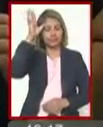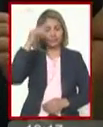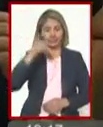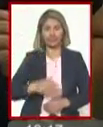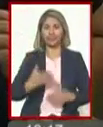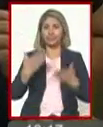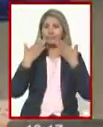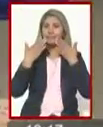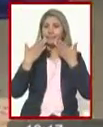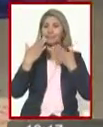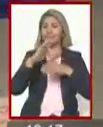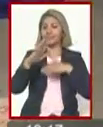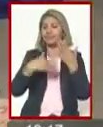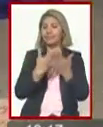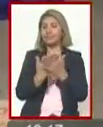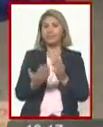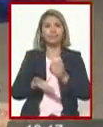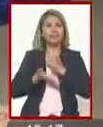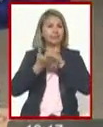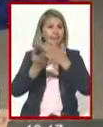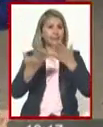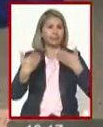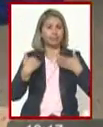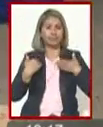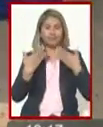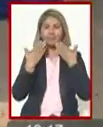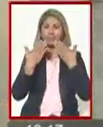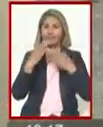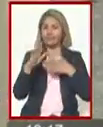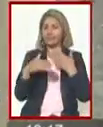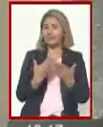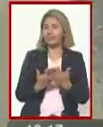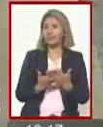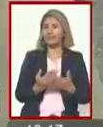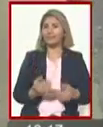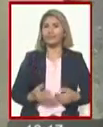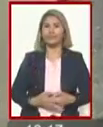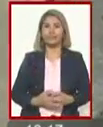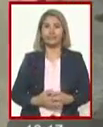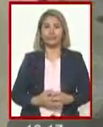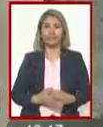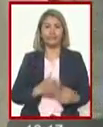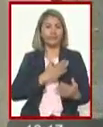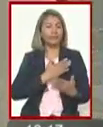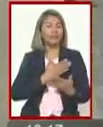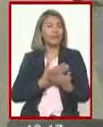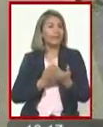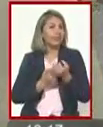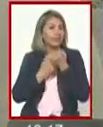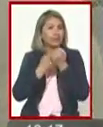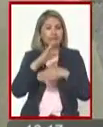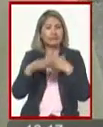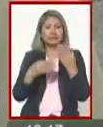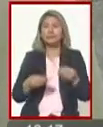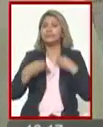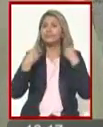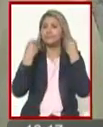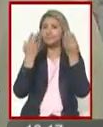Sebastián, agradeció por toda la ayuda recibida. Bueno, agradecerle, le digo, con esta ayuda que me están dando,